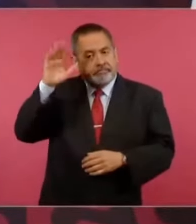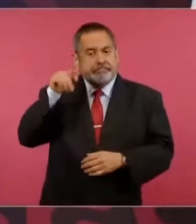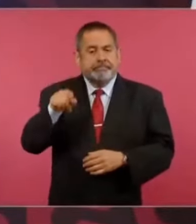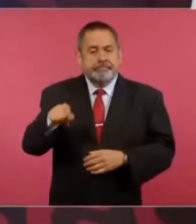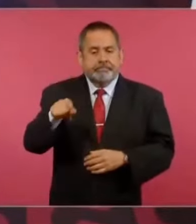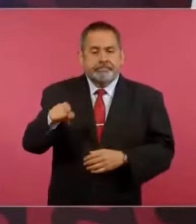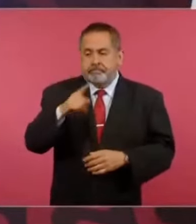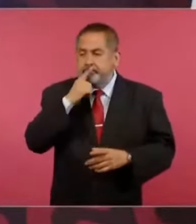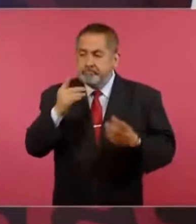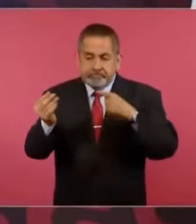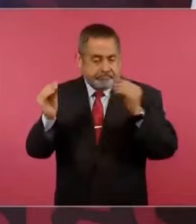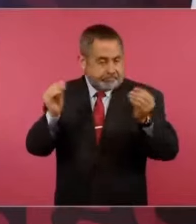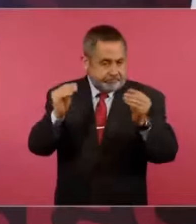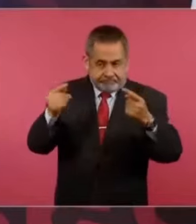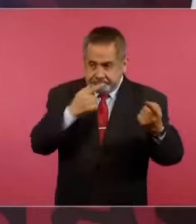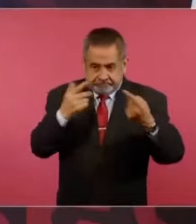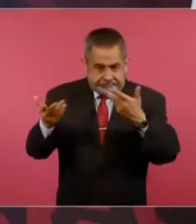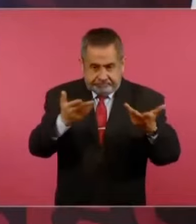un debate,